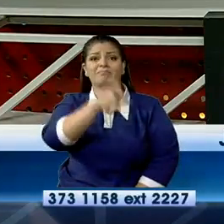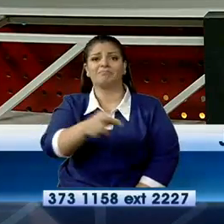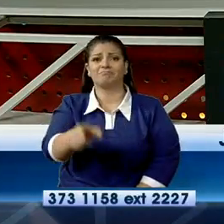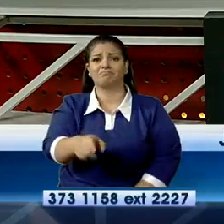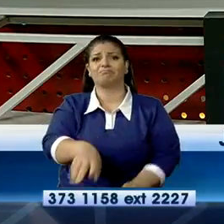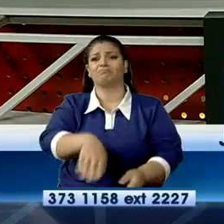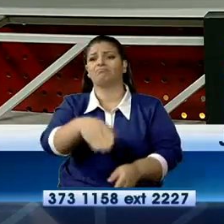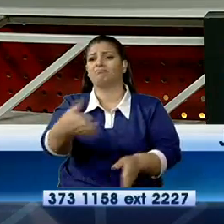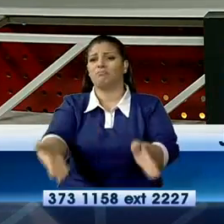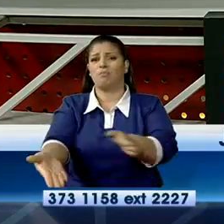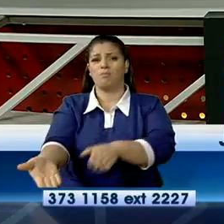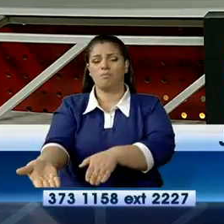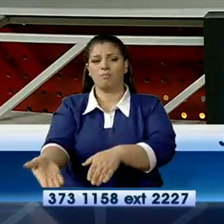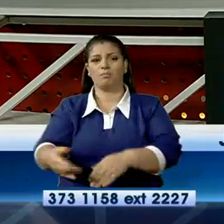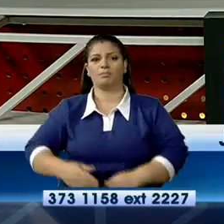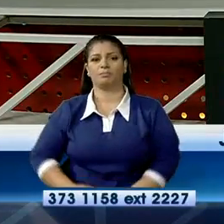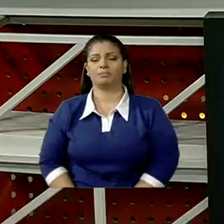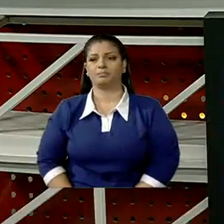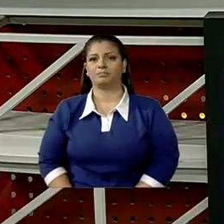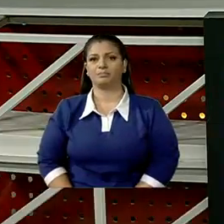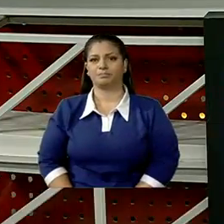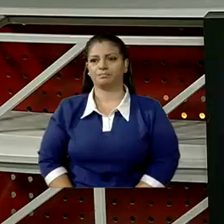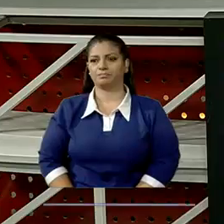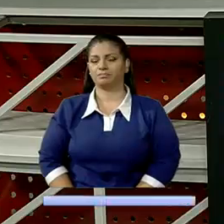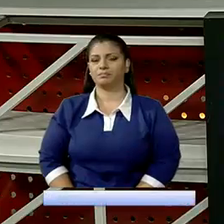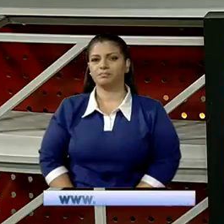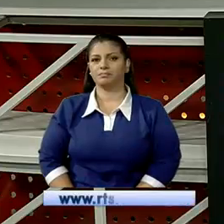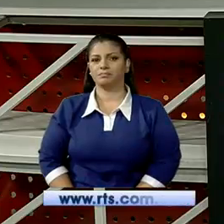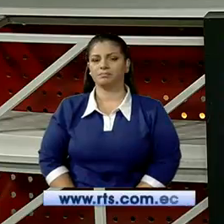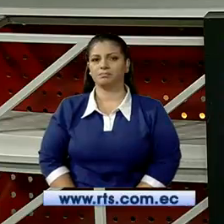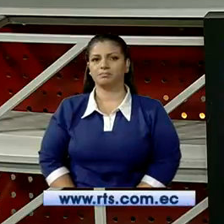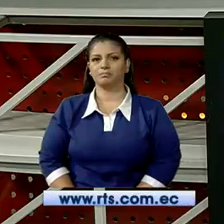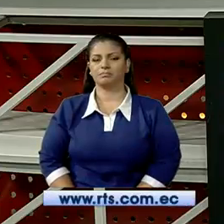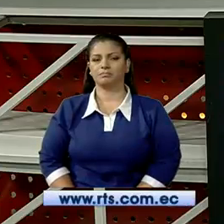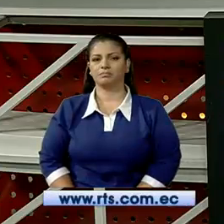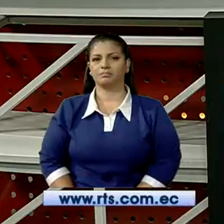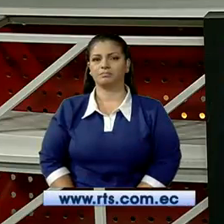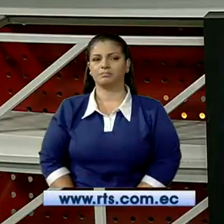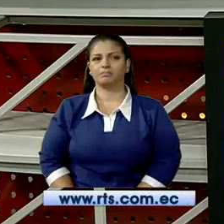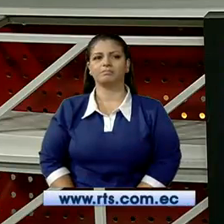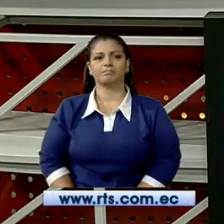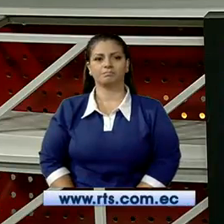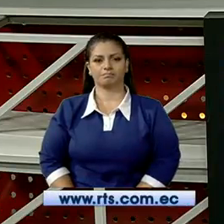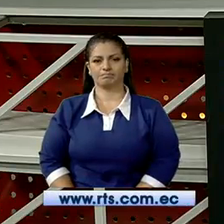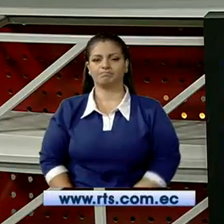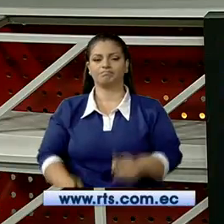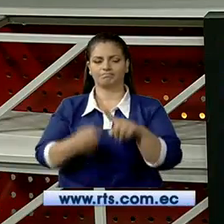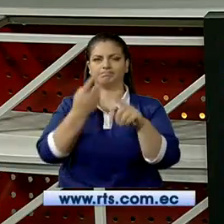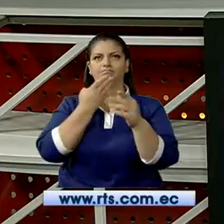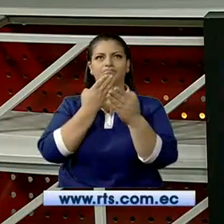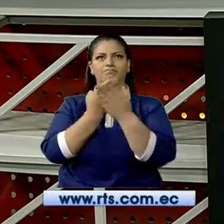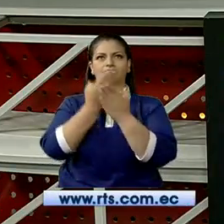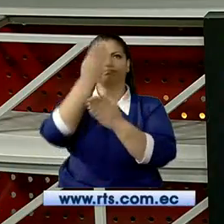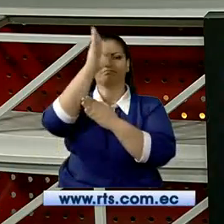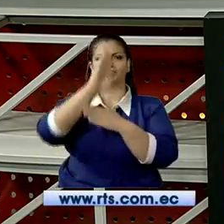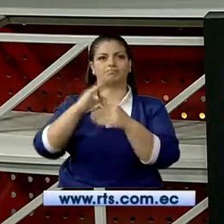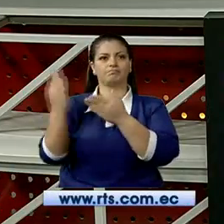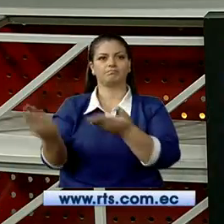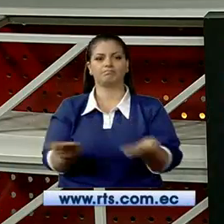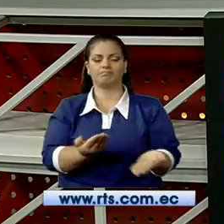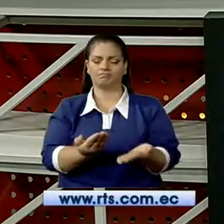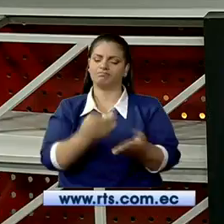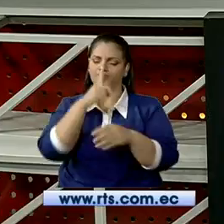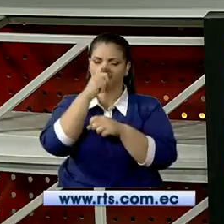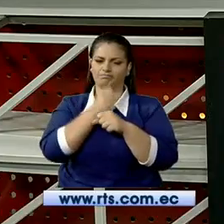No se habla de gracias a Dios, de momento no. Por el momento. Bueno, inmediatamente le agradecemos a Dios por este nuevo día de trabajo y por este nuevo